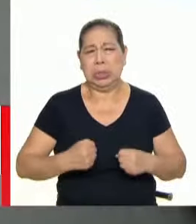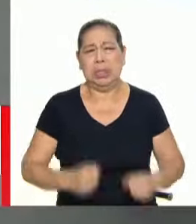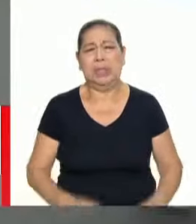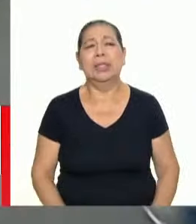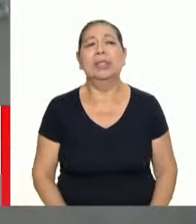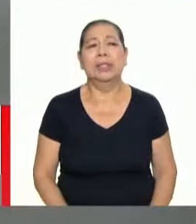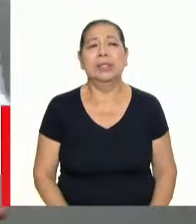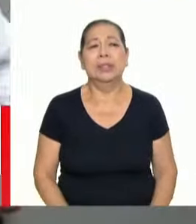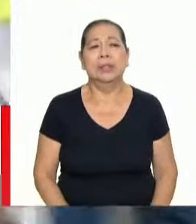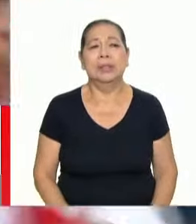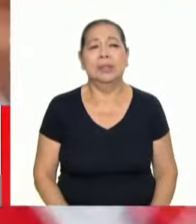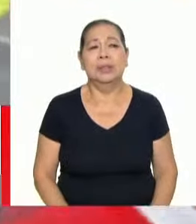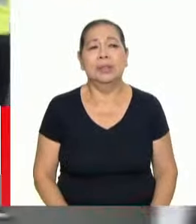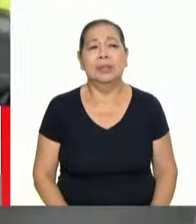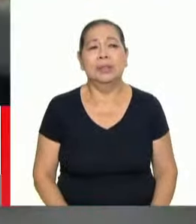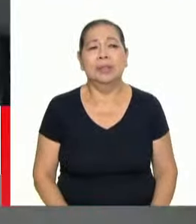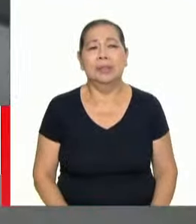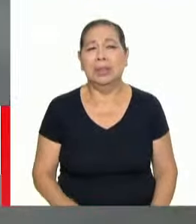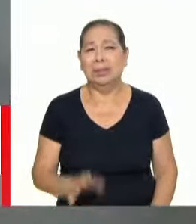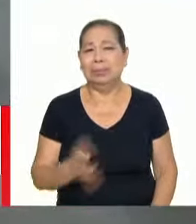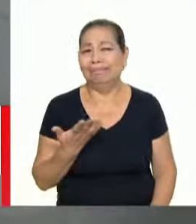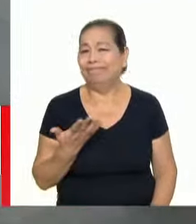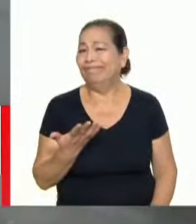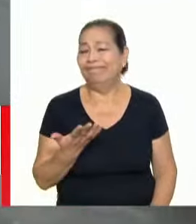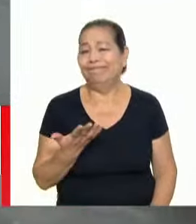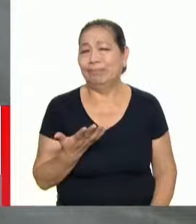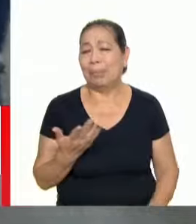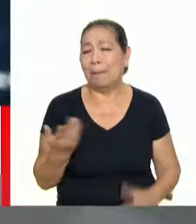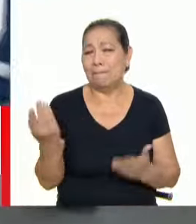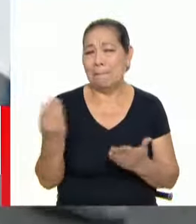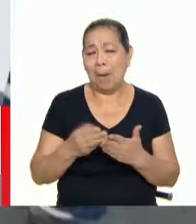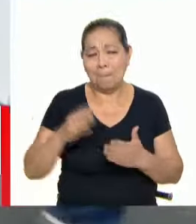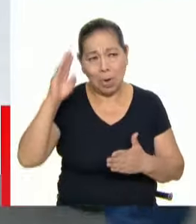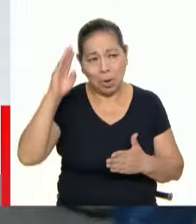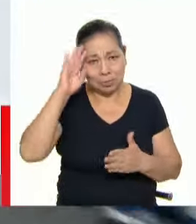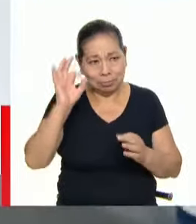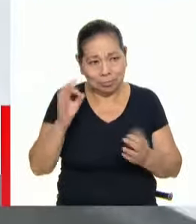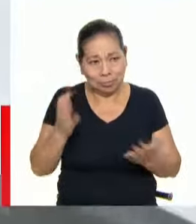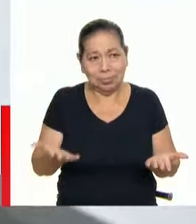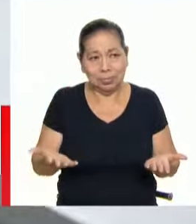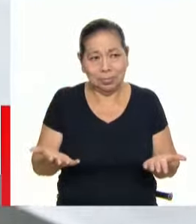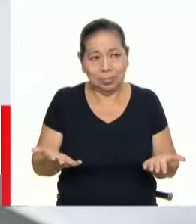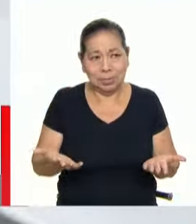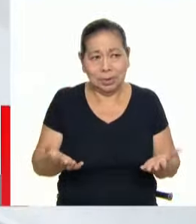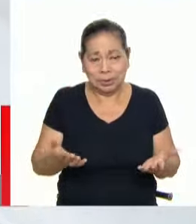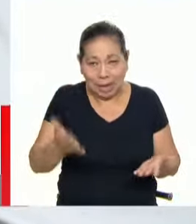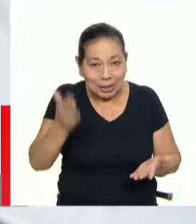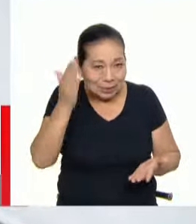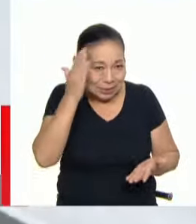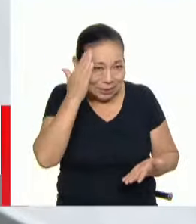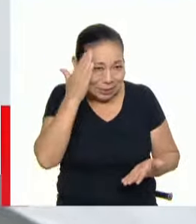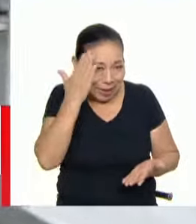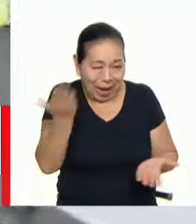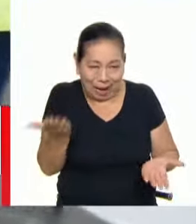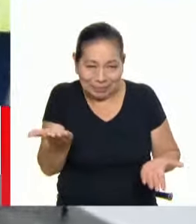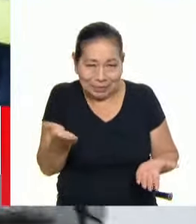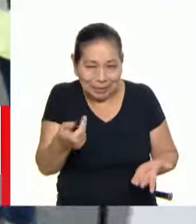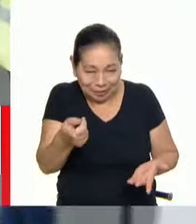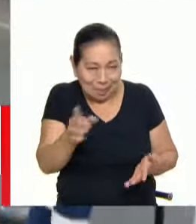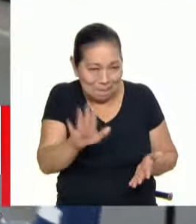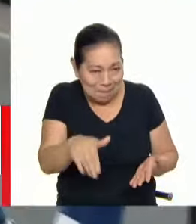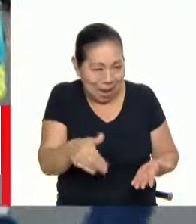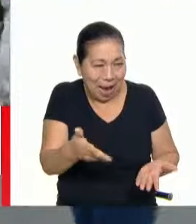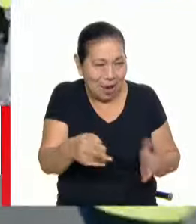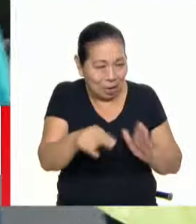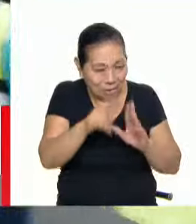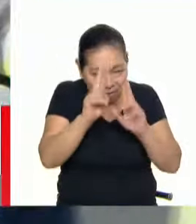la participación, exacto, de la intervención policial, y sobre todo que si él sabe que ya está infringiendo